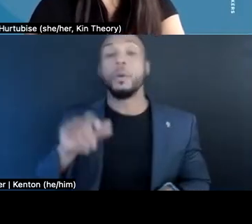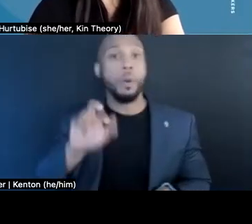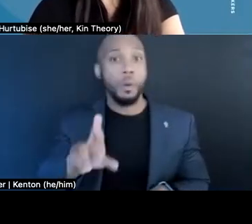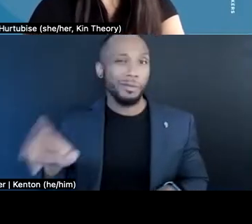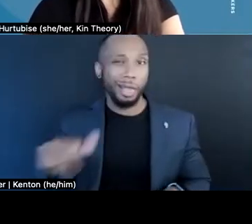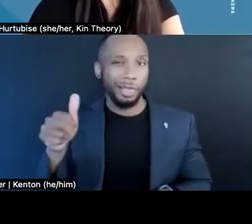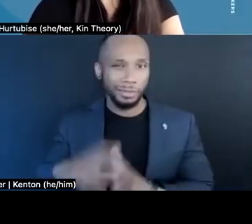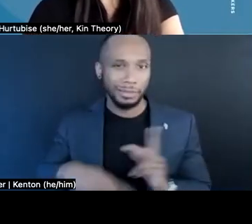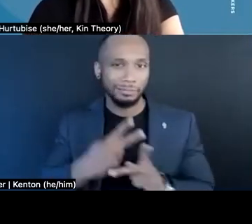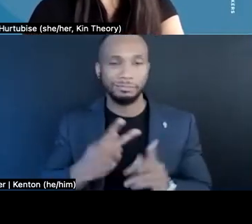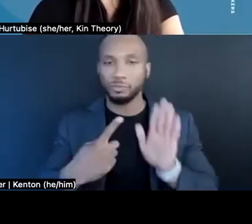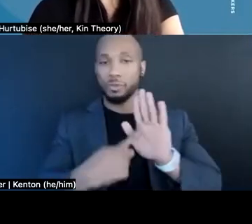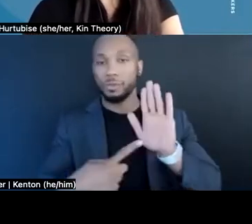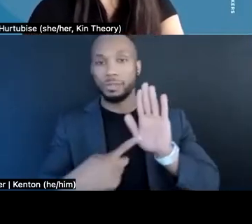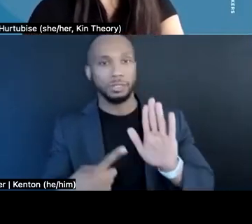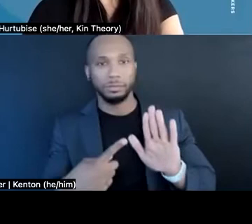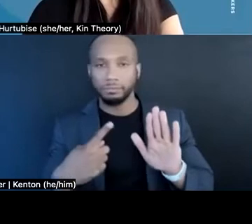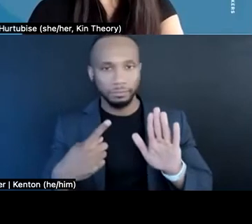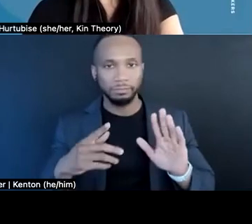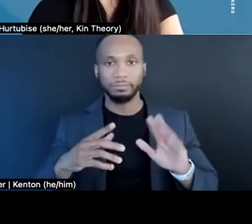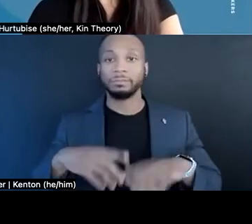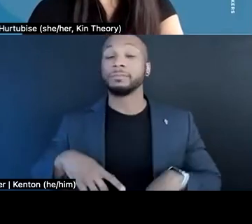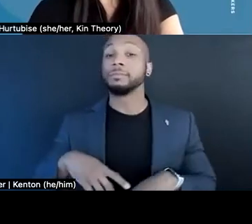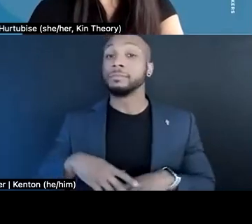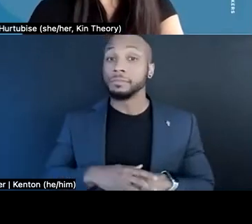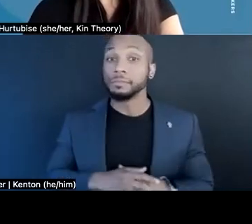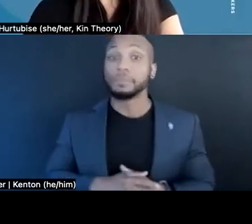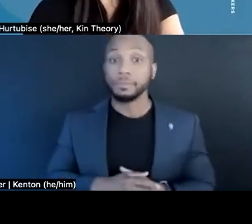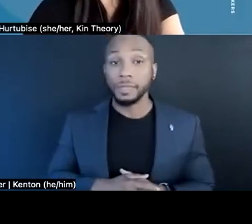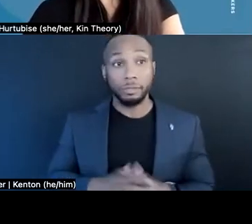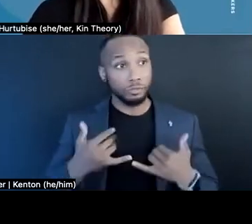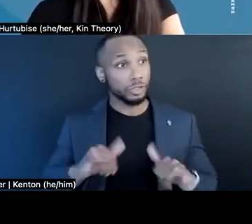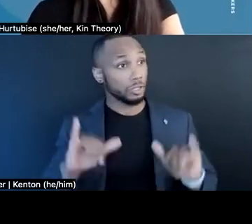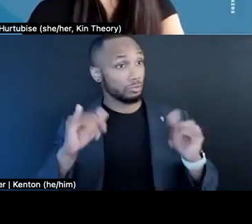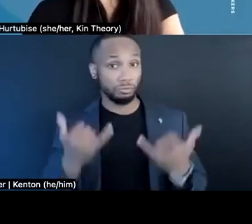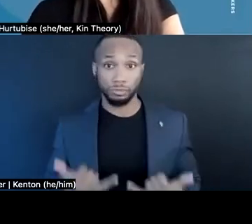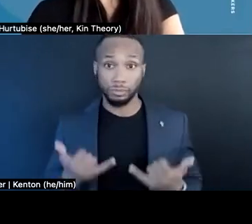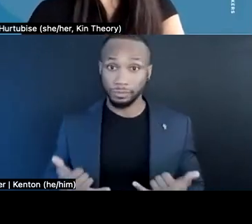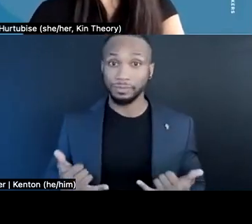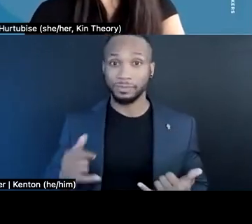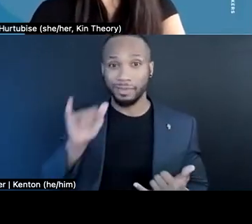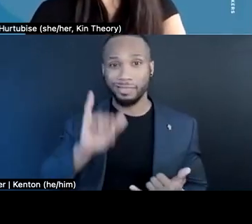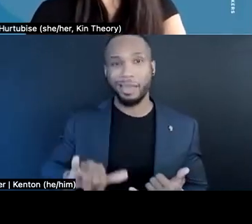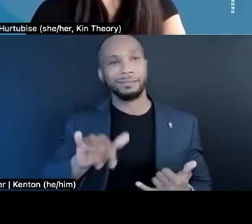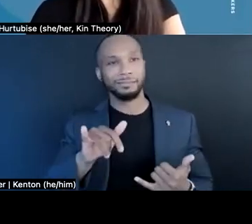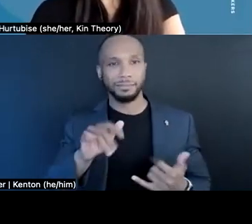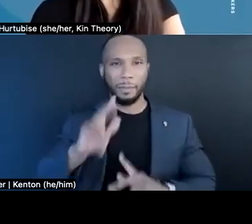otro tipo de representaciones. Había y hay todavía estas miradas